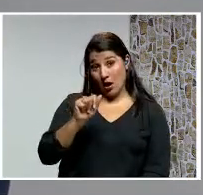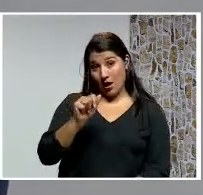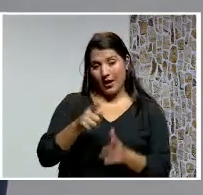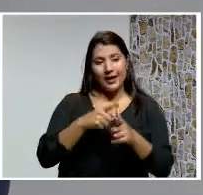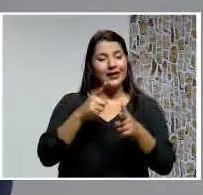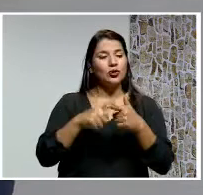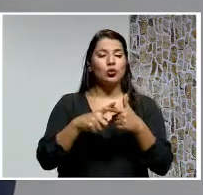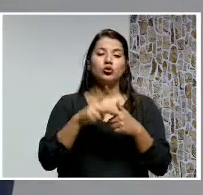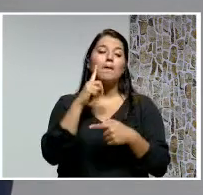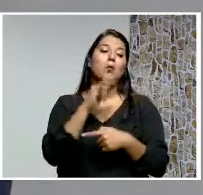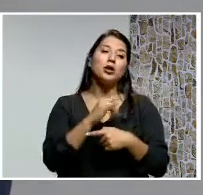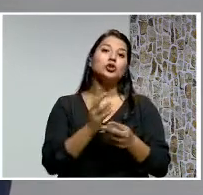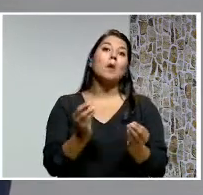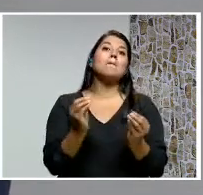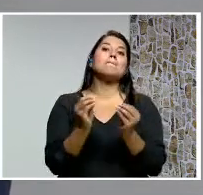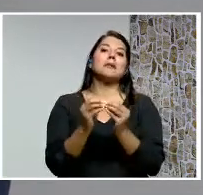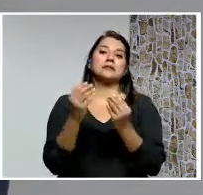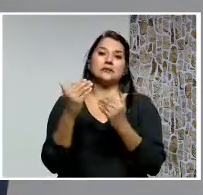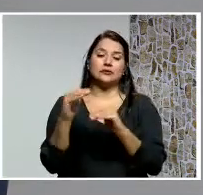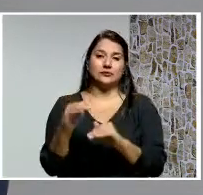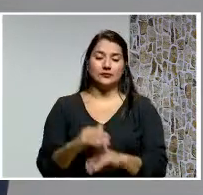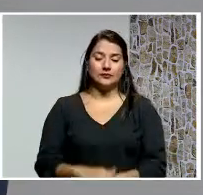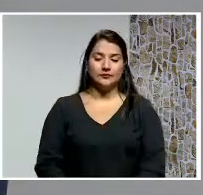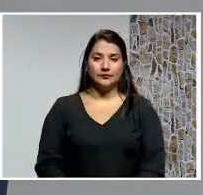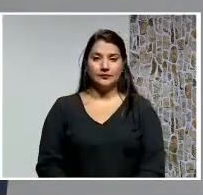el racionamiento que ya existía.